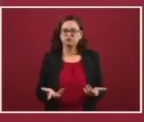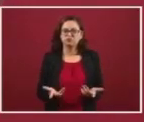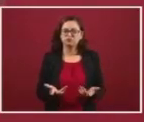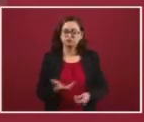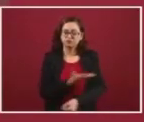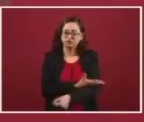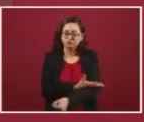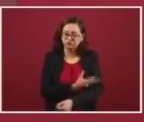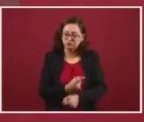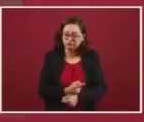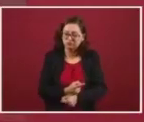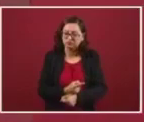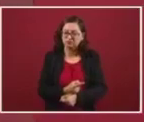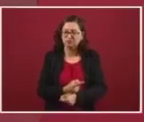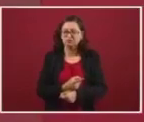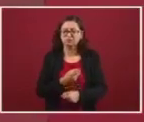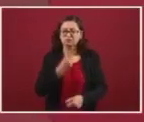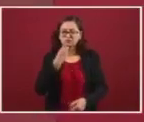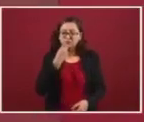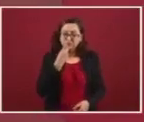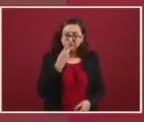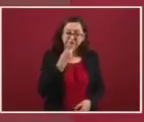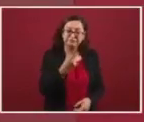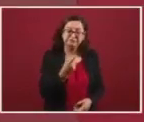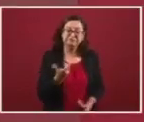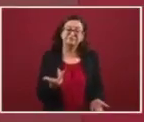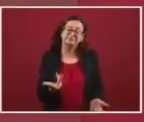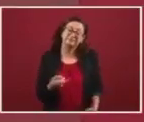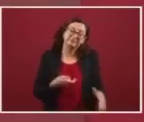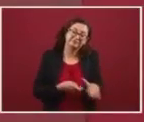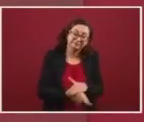franca hablaba del maiseo.